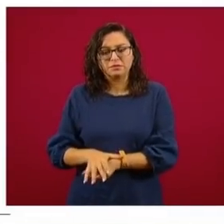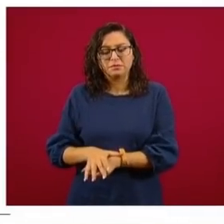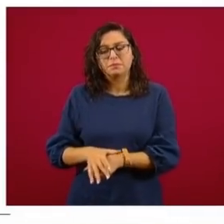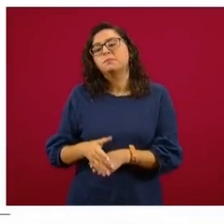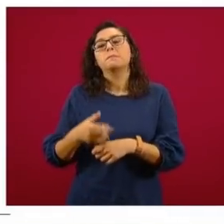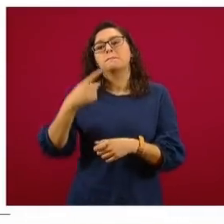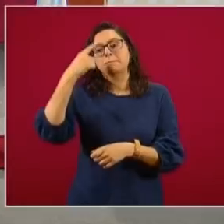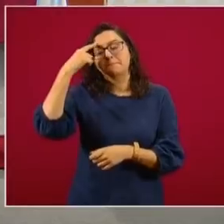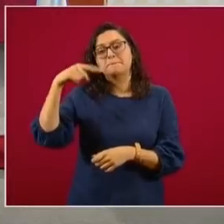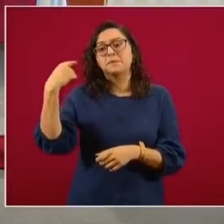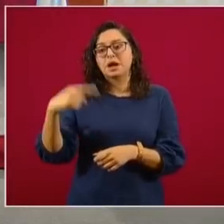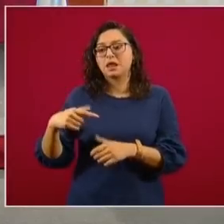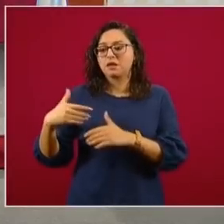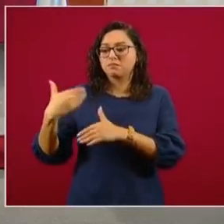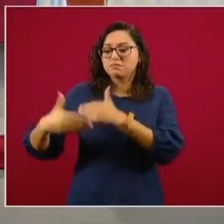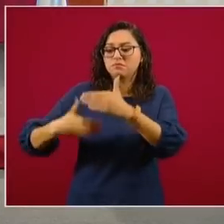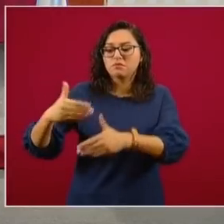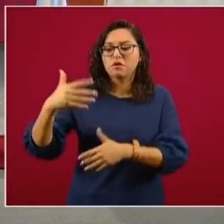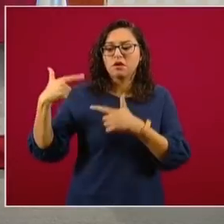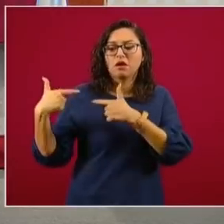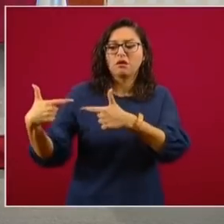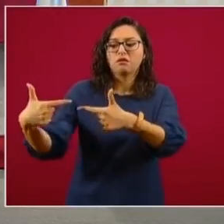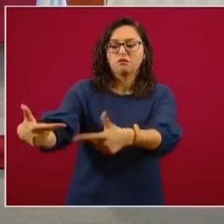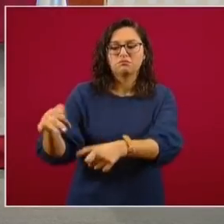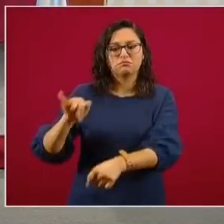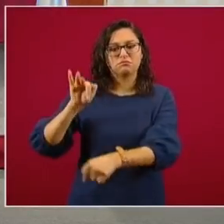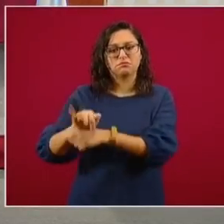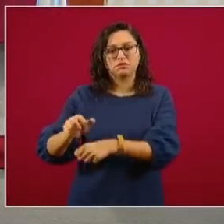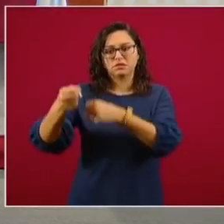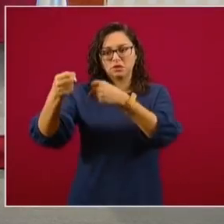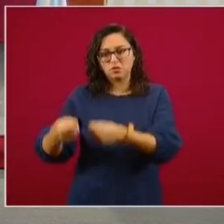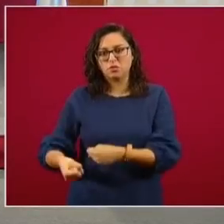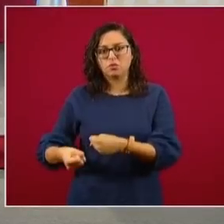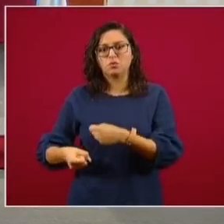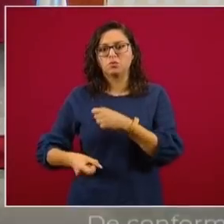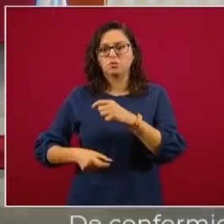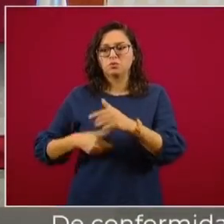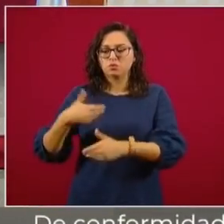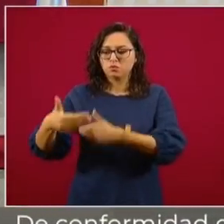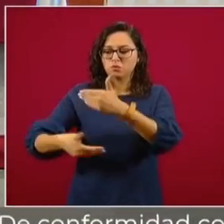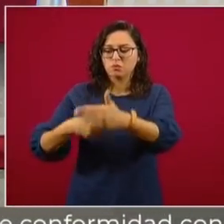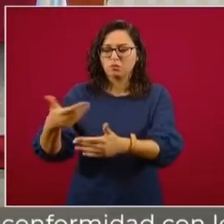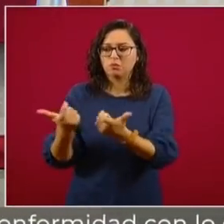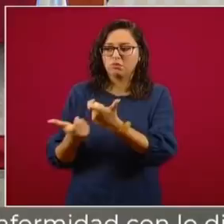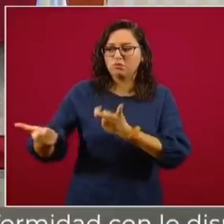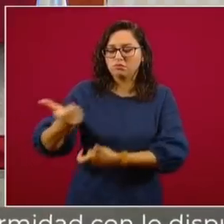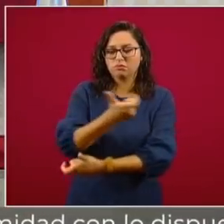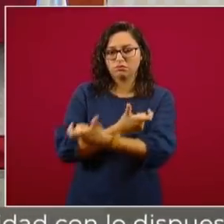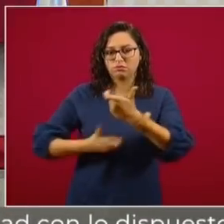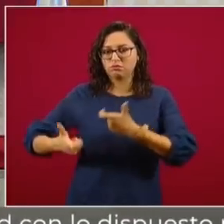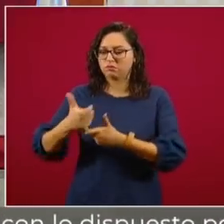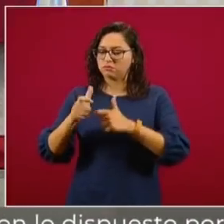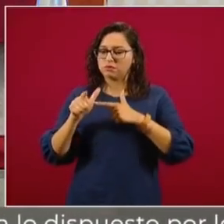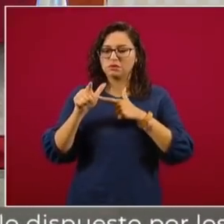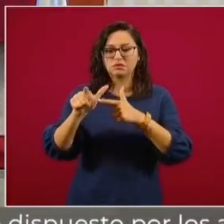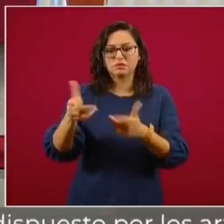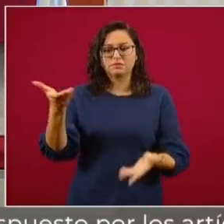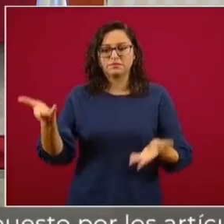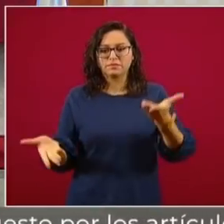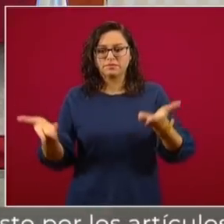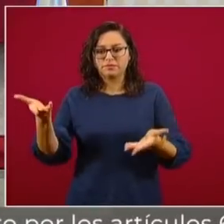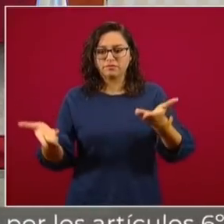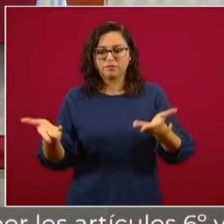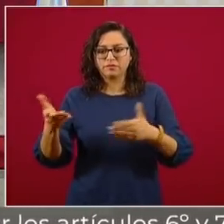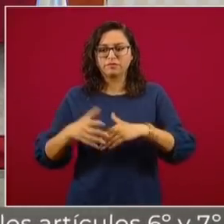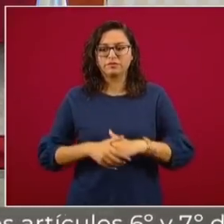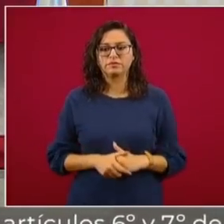de generaciones futuras y seguir contribuyendo a la estabilidad macroeconómica. El incremento que se está esperando